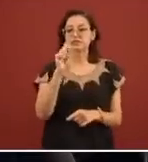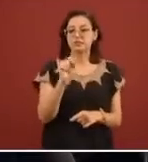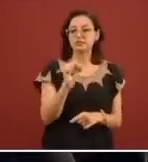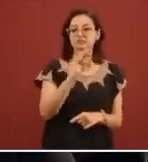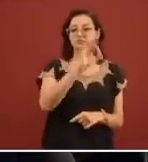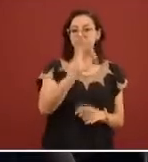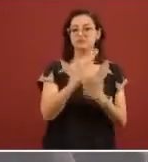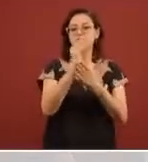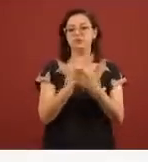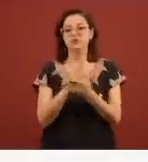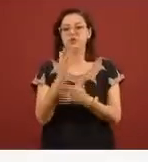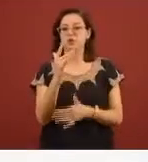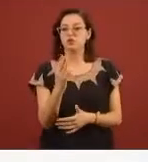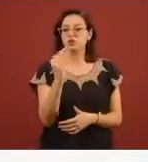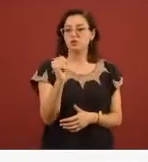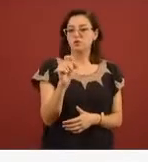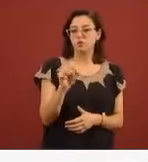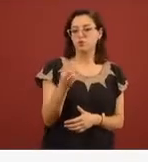60,